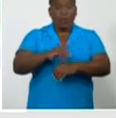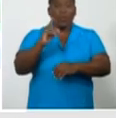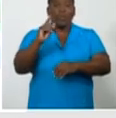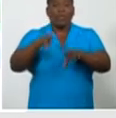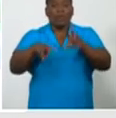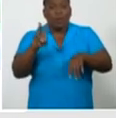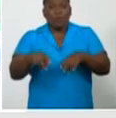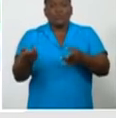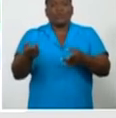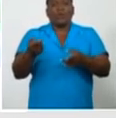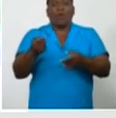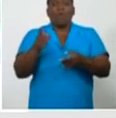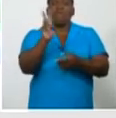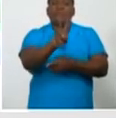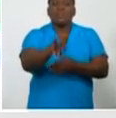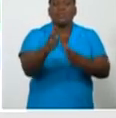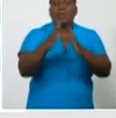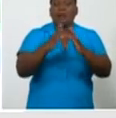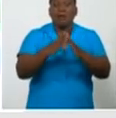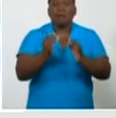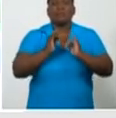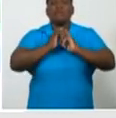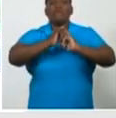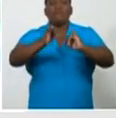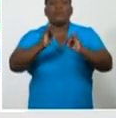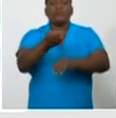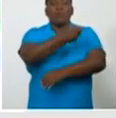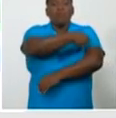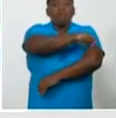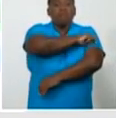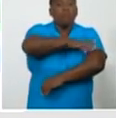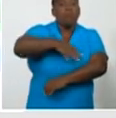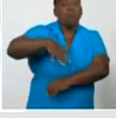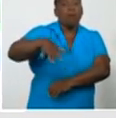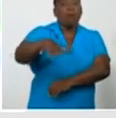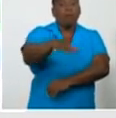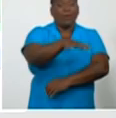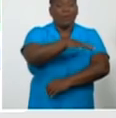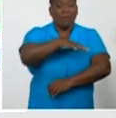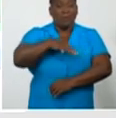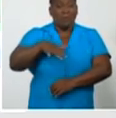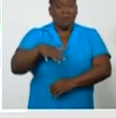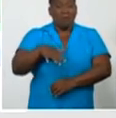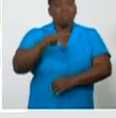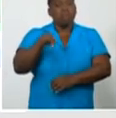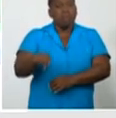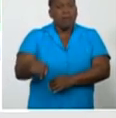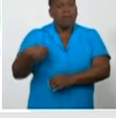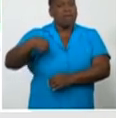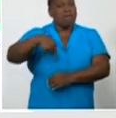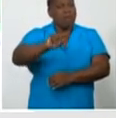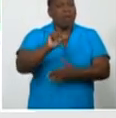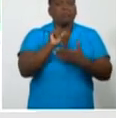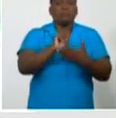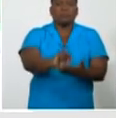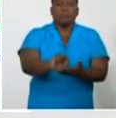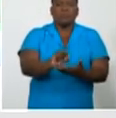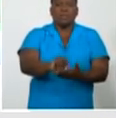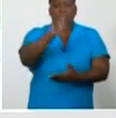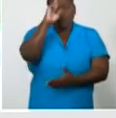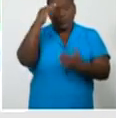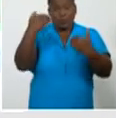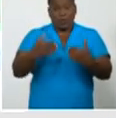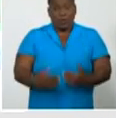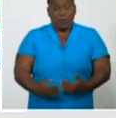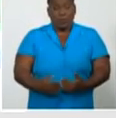pesquisaje, de información a la población para que rápidamente acuda a los servicios de salud y el pesquisaje que